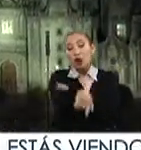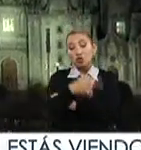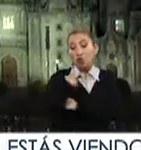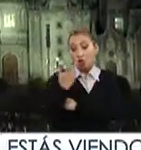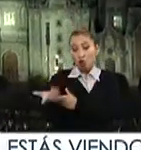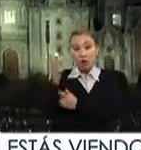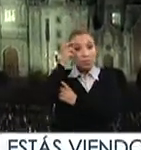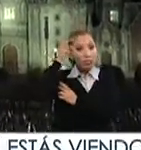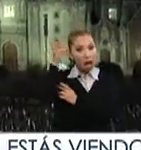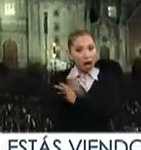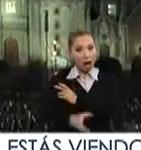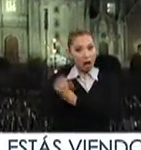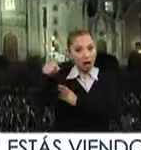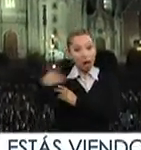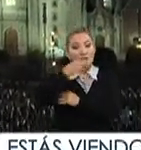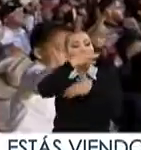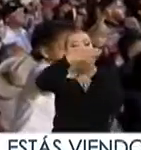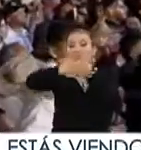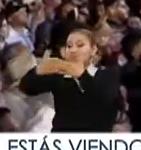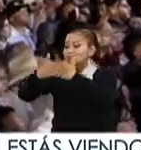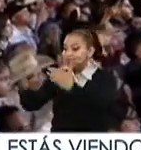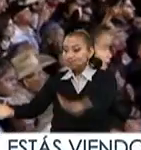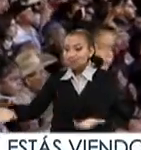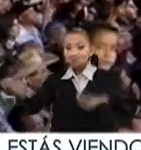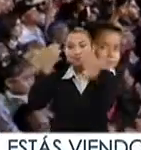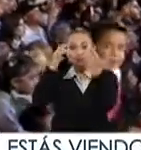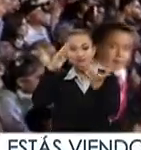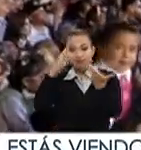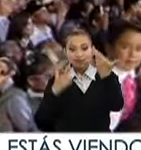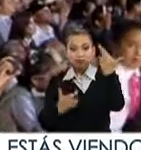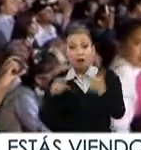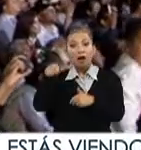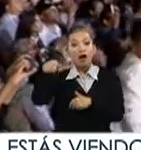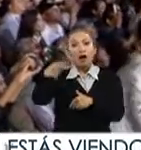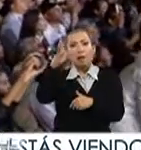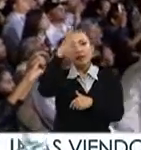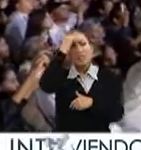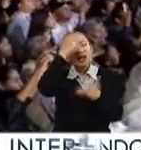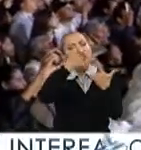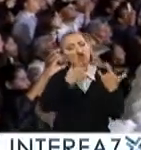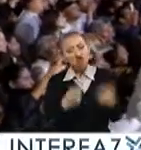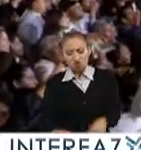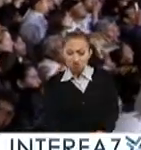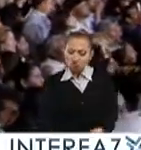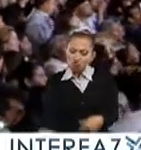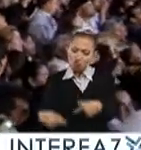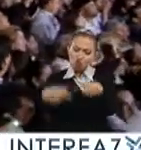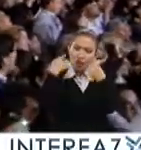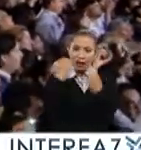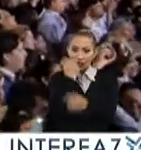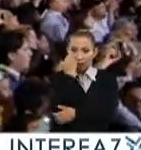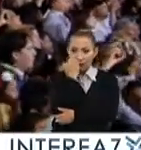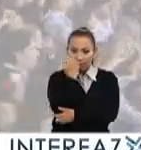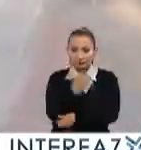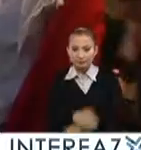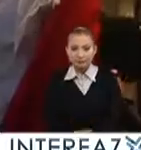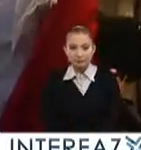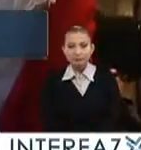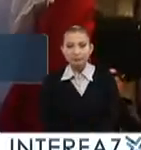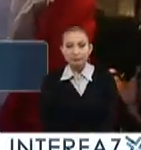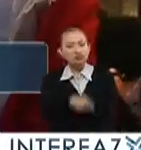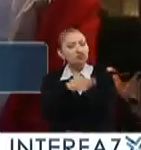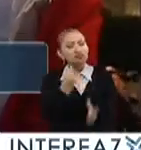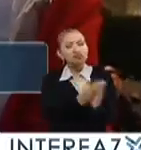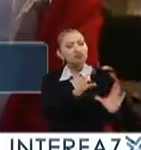el cura Miguel Hidalgo y Costilla llamó a la rebelión. Una historia que aprendemos cuando somos muy pequeños desde la escuela. ¿Qué